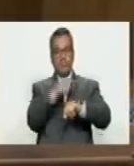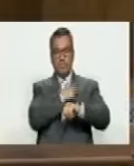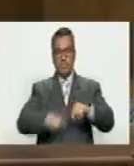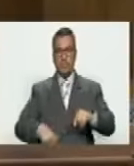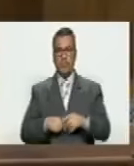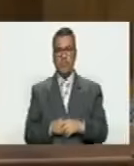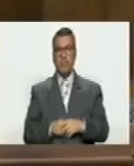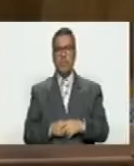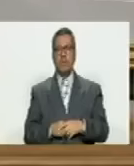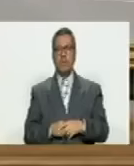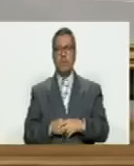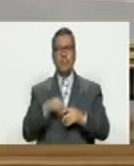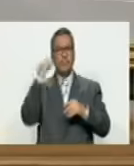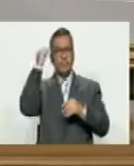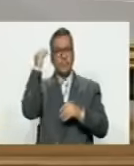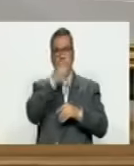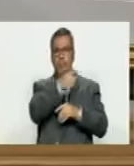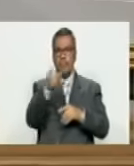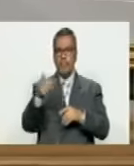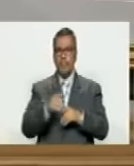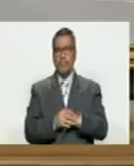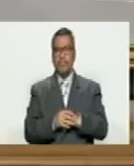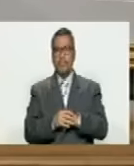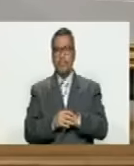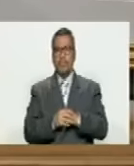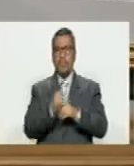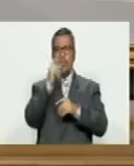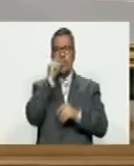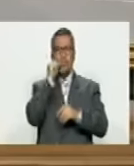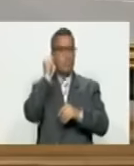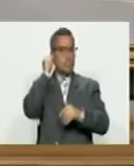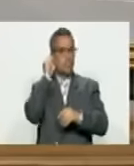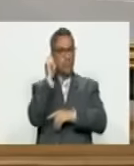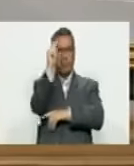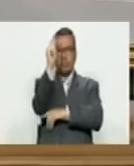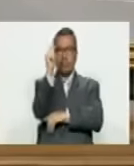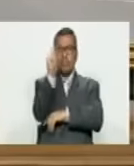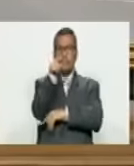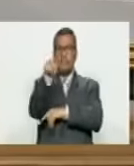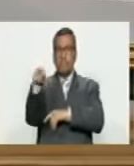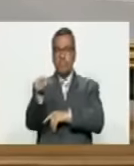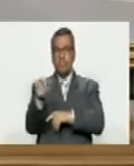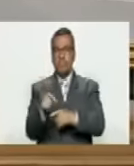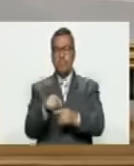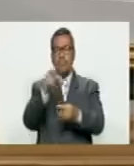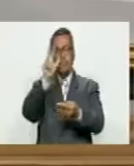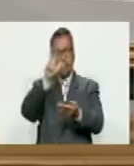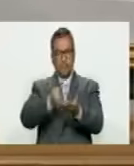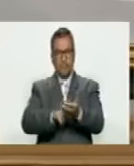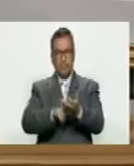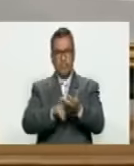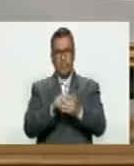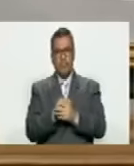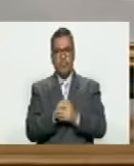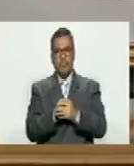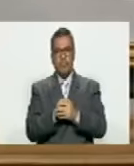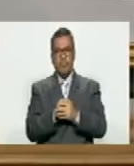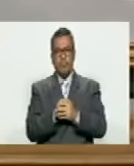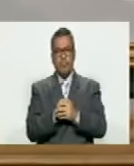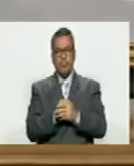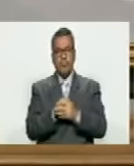ciudadano presidente. En consideración, las honorables diputadas y los honorables diputados que estén a favor del